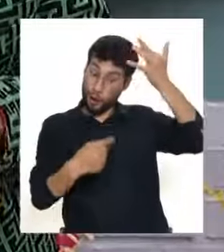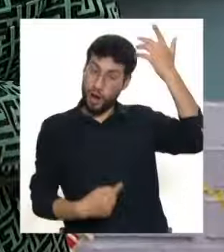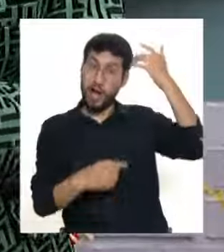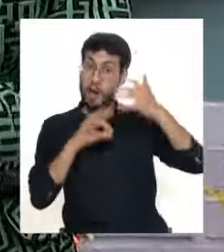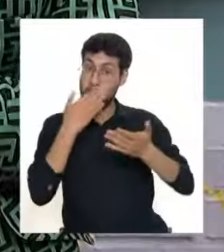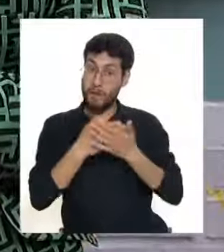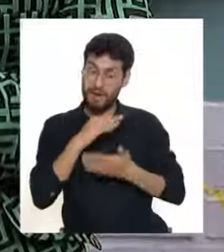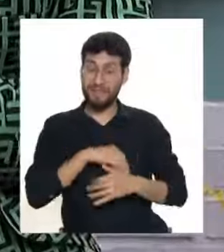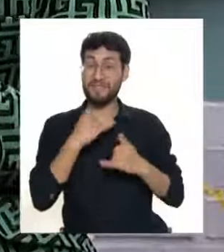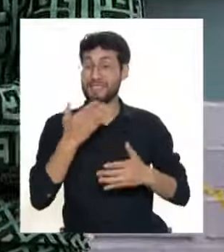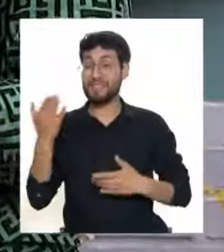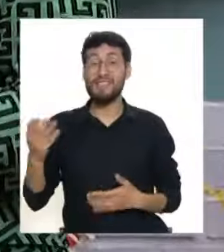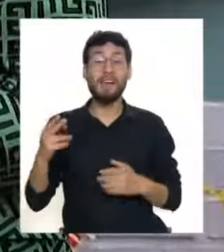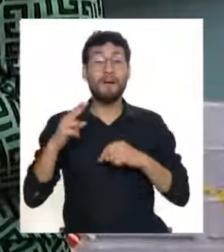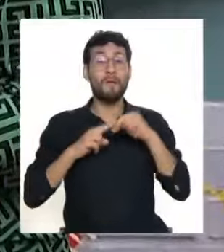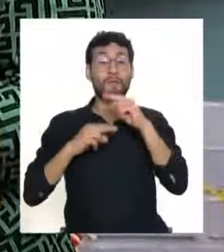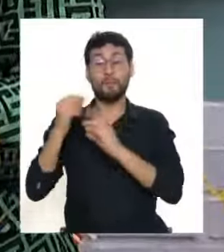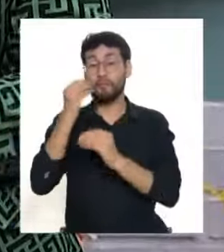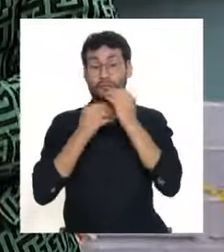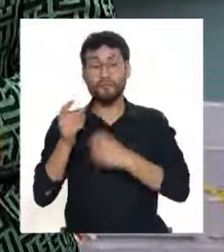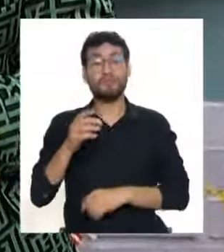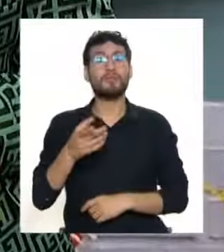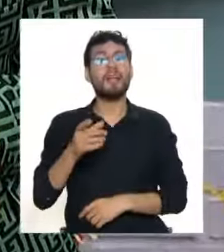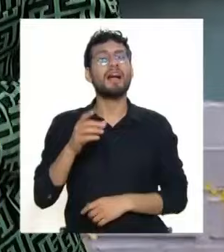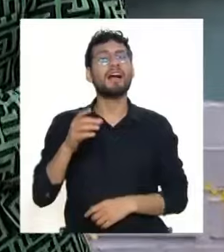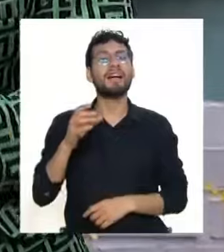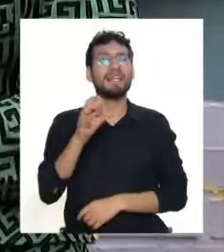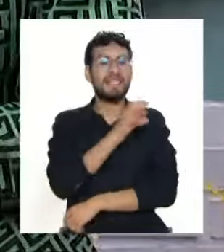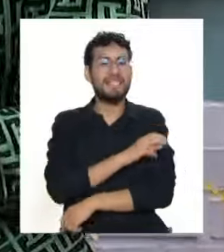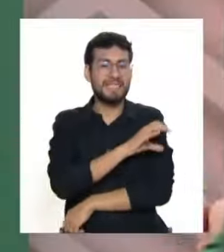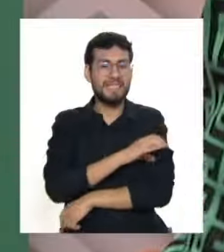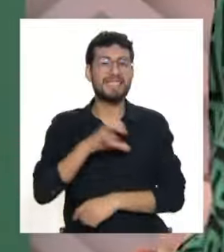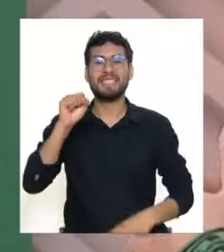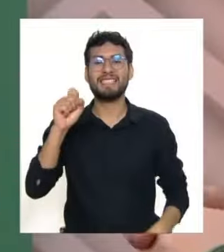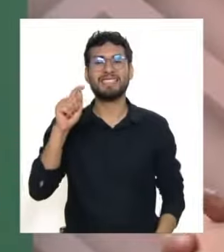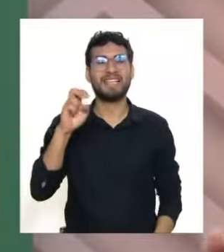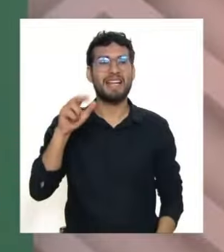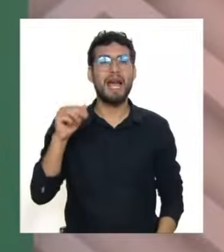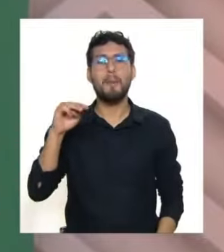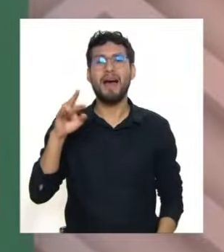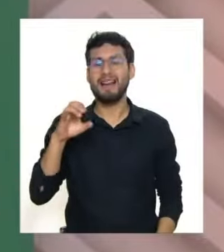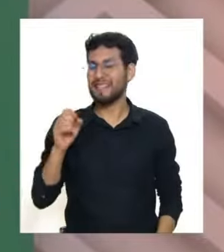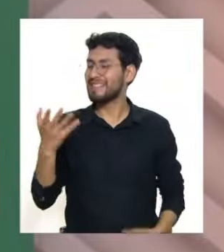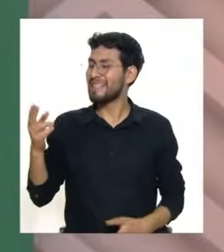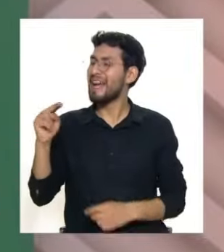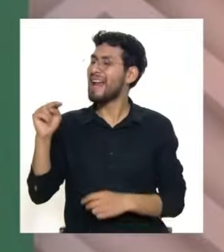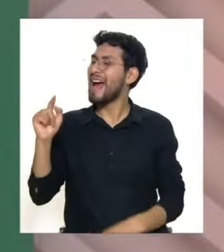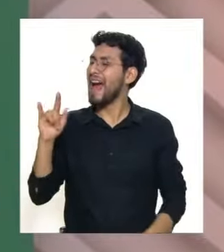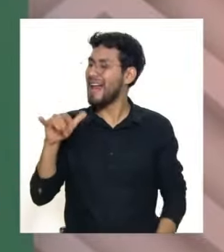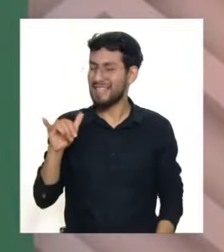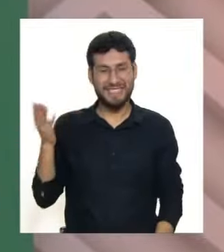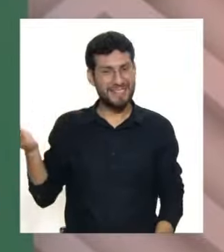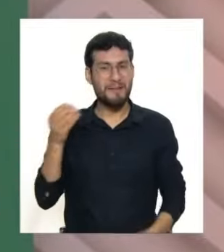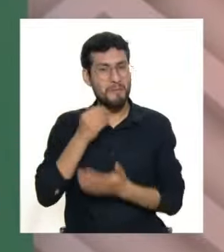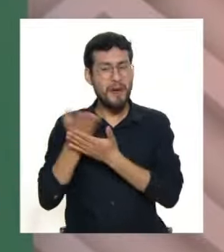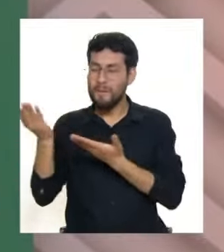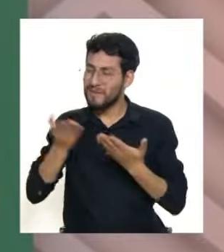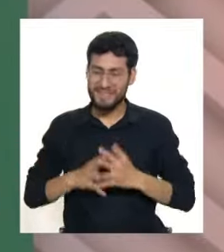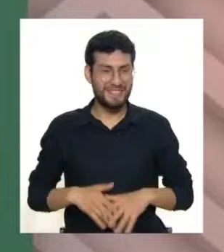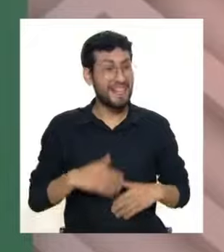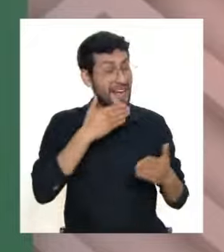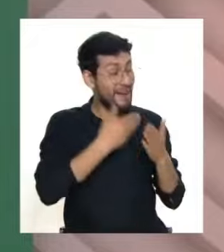Y hoy está con nosotros la nutricionista de la clínica Estela Maris, Natalie Rivera. ¿Cómo estás, Natalie? Bienvenida, Natalie. Buen día con todos.